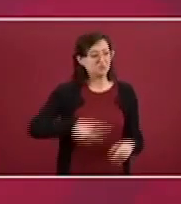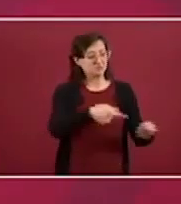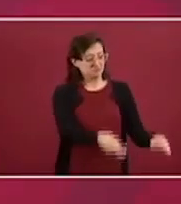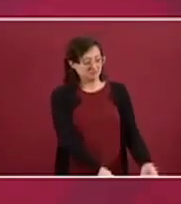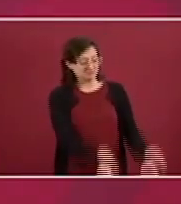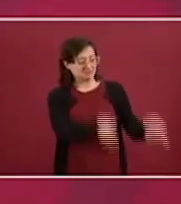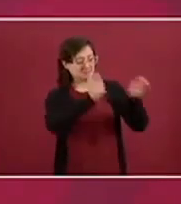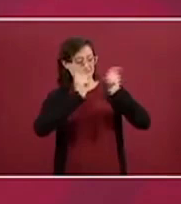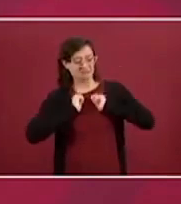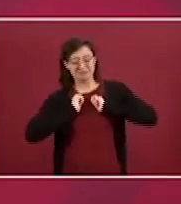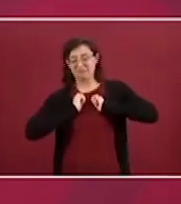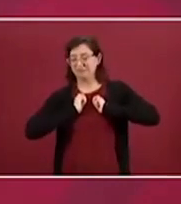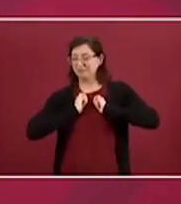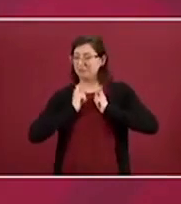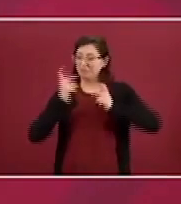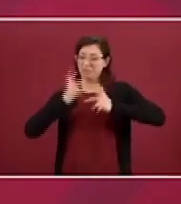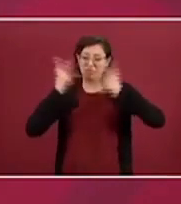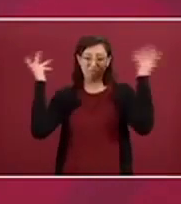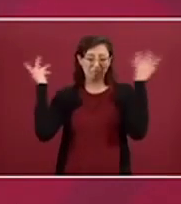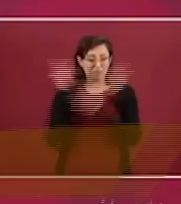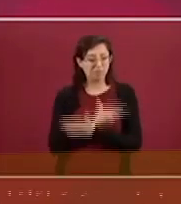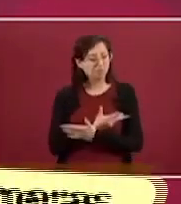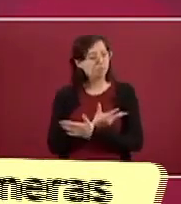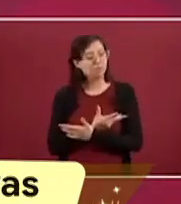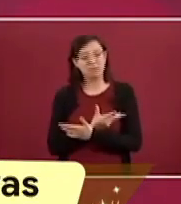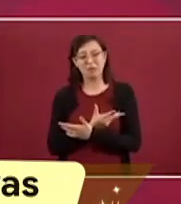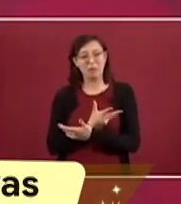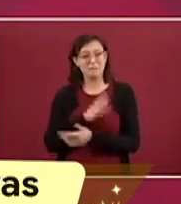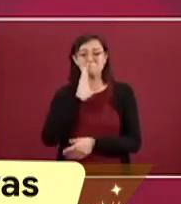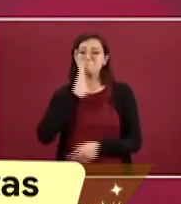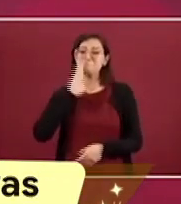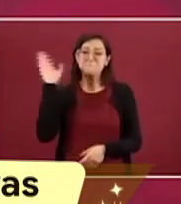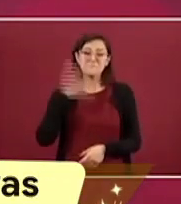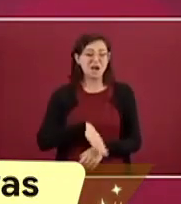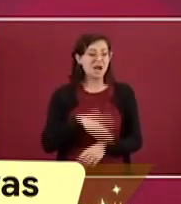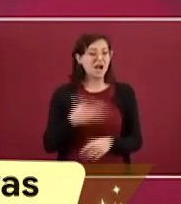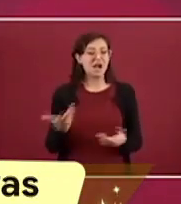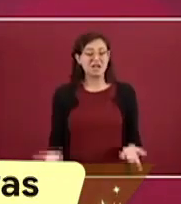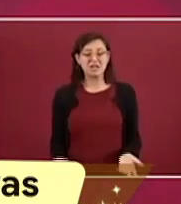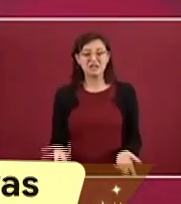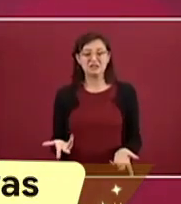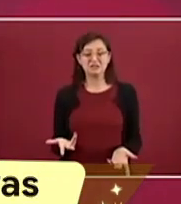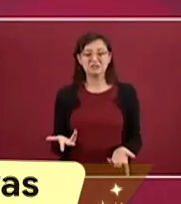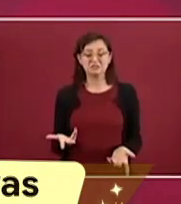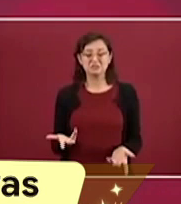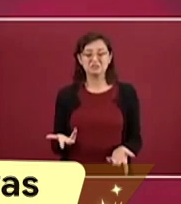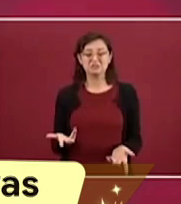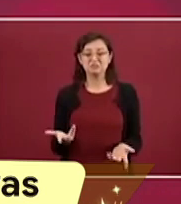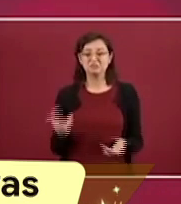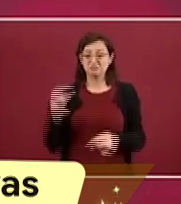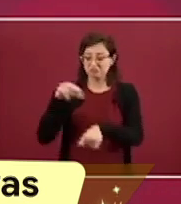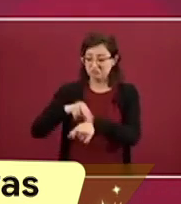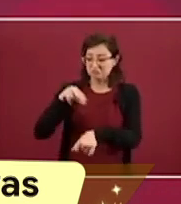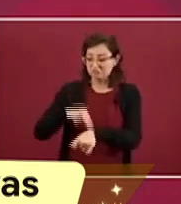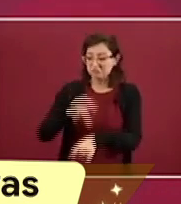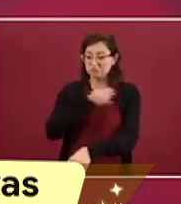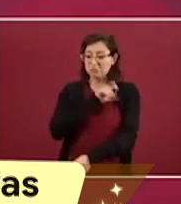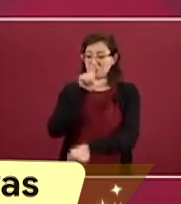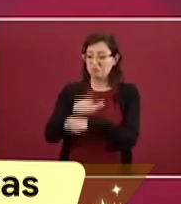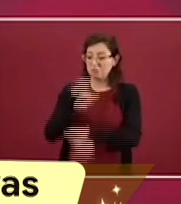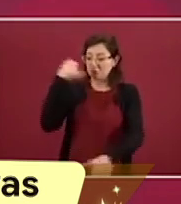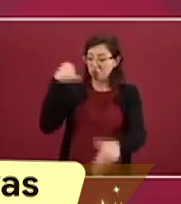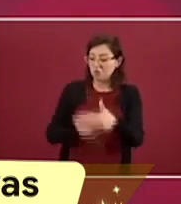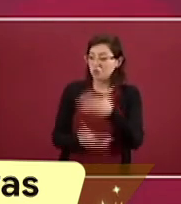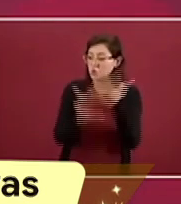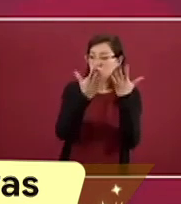en este país de acuerdo a las cifras de organismos internacionales pues el presidente también informó que busca contratar 19.000 médicos